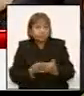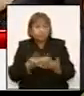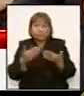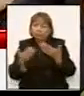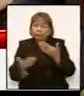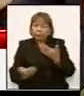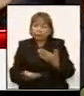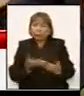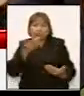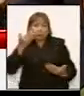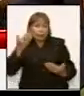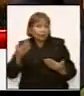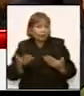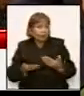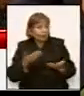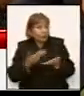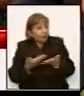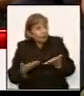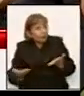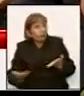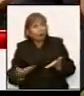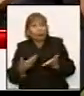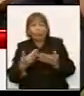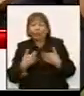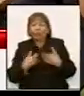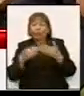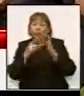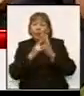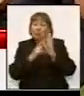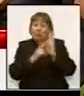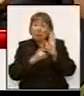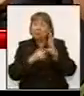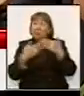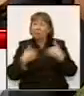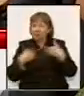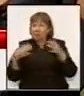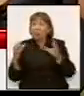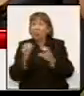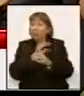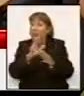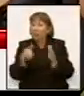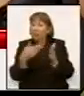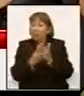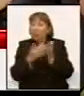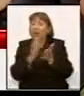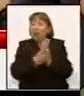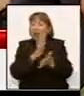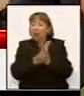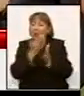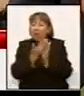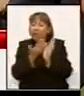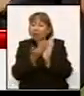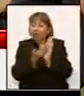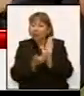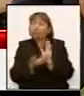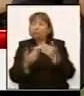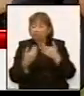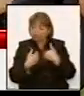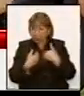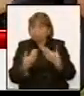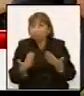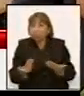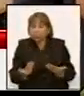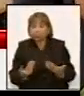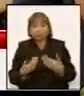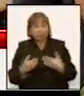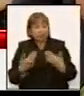facilidades y reúne también pues los requisitos correspondientes, ¿no? Entonces ya tiene su dictamen correspondiente y esperamos que ahora le he